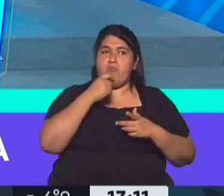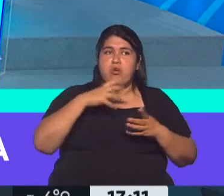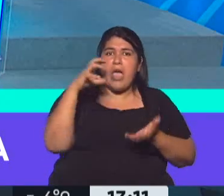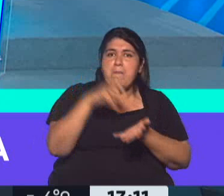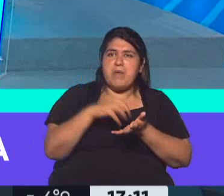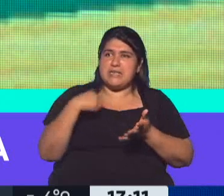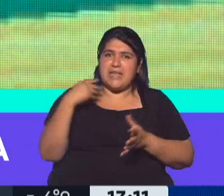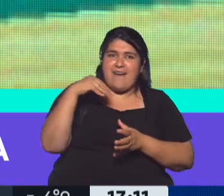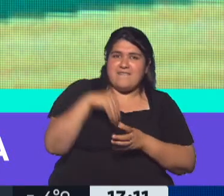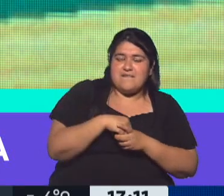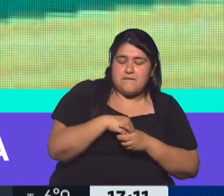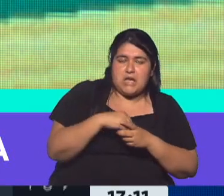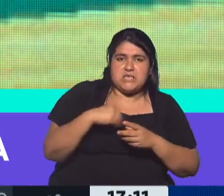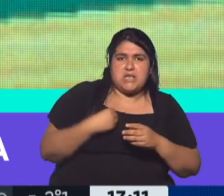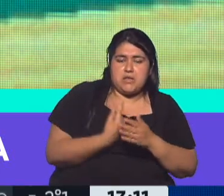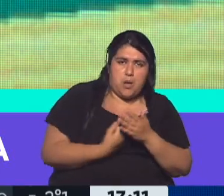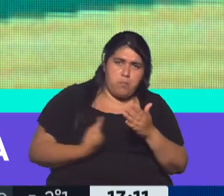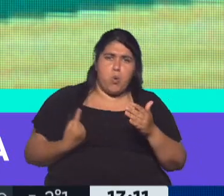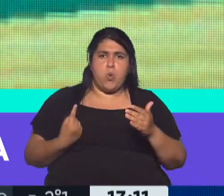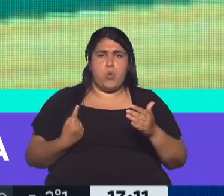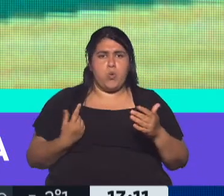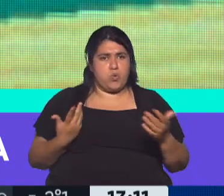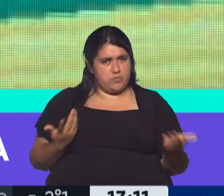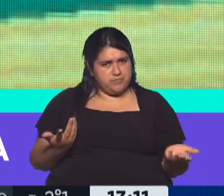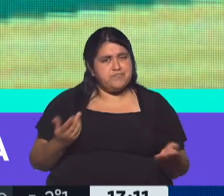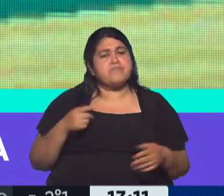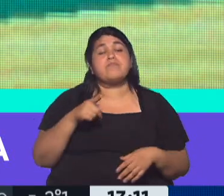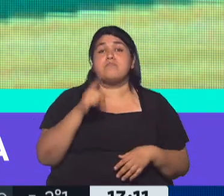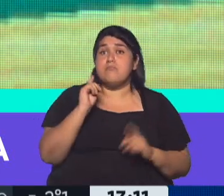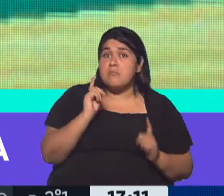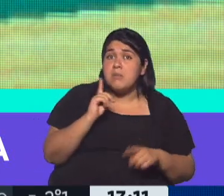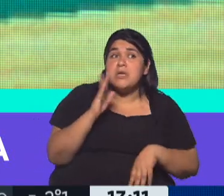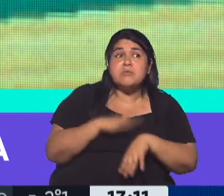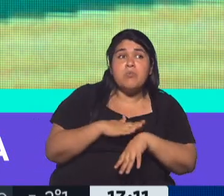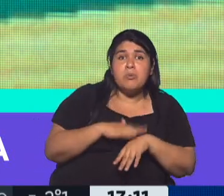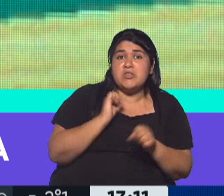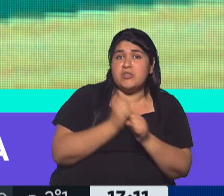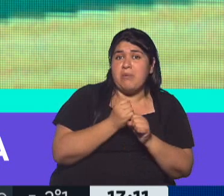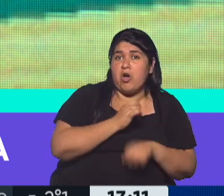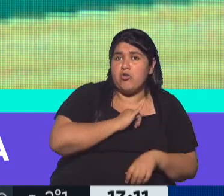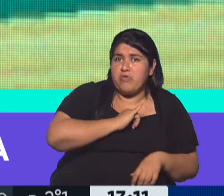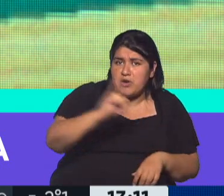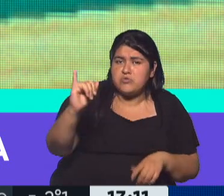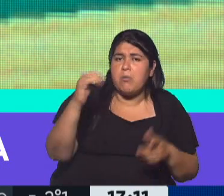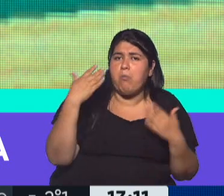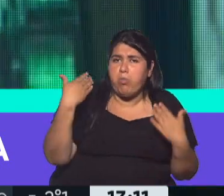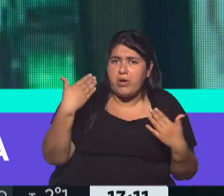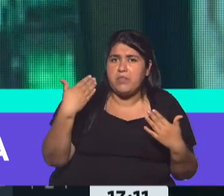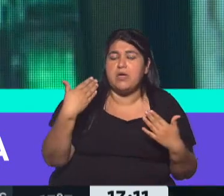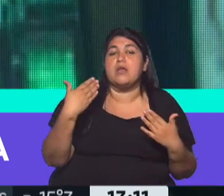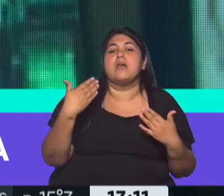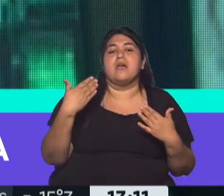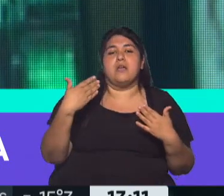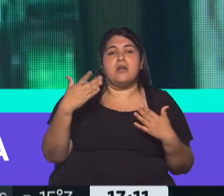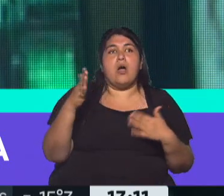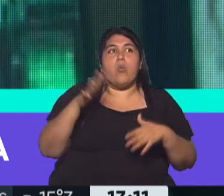además que afrontan para, en todo caso, denunciar cuando precisamente en el mismo ámbito laboral se están generando estas condiciones de violencia. Cuando es